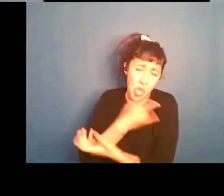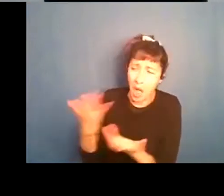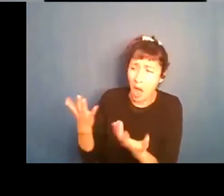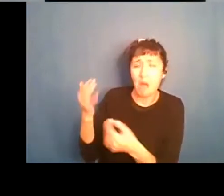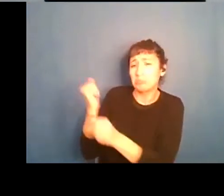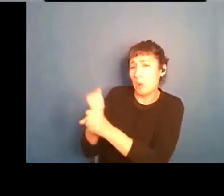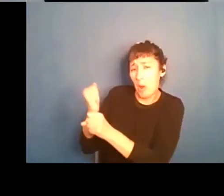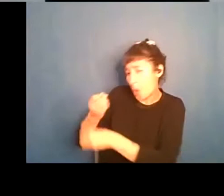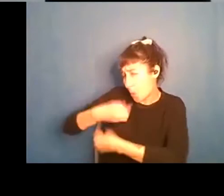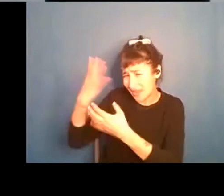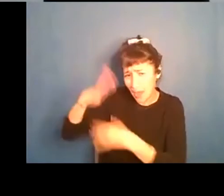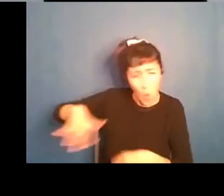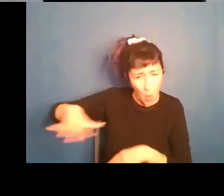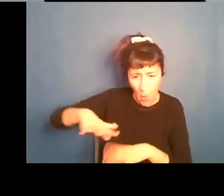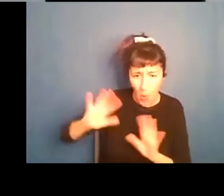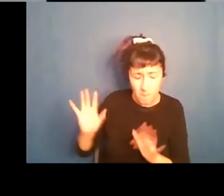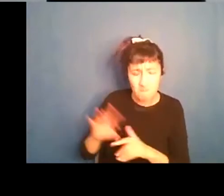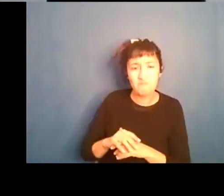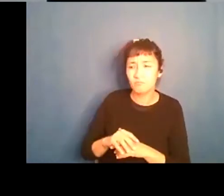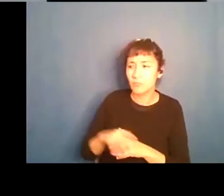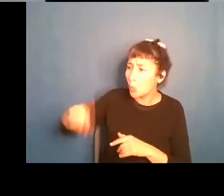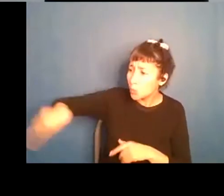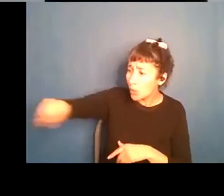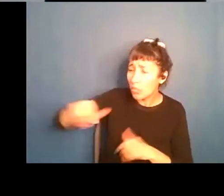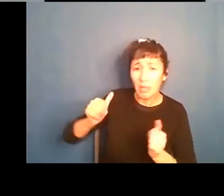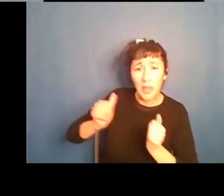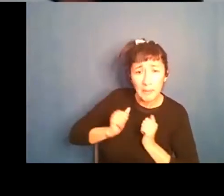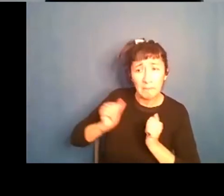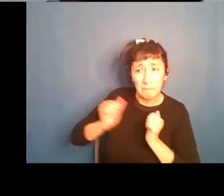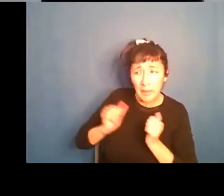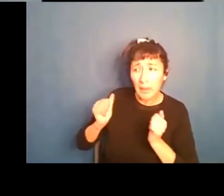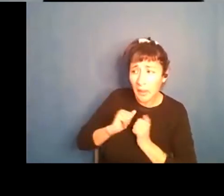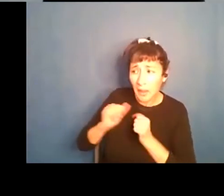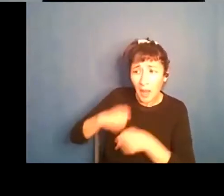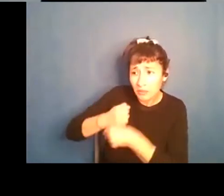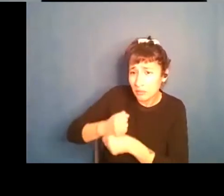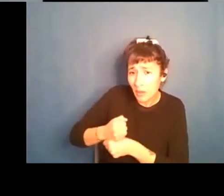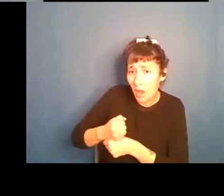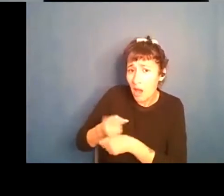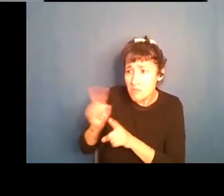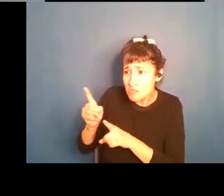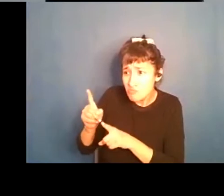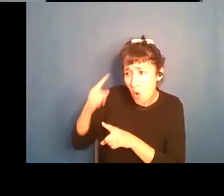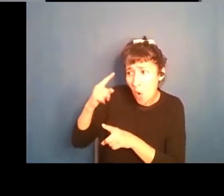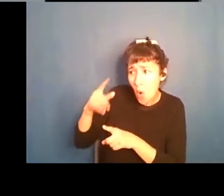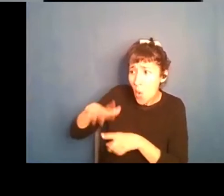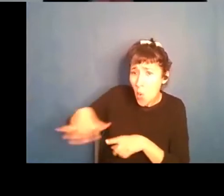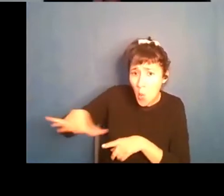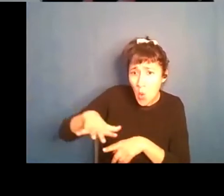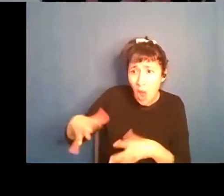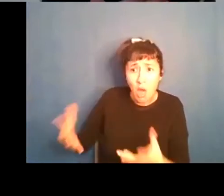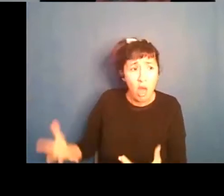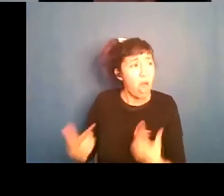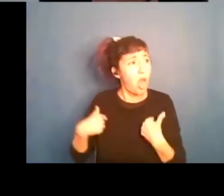sea, ¿por qué esperan a que les pase a ustedes en su propia zapatilla adquirir una discapacidad?